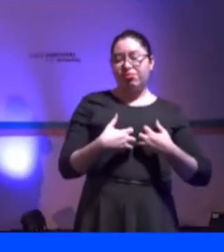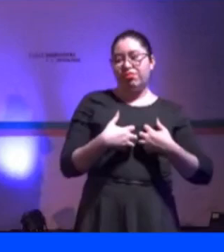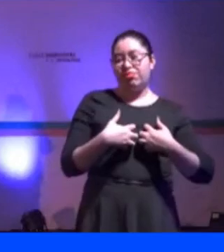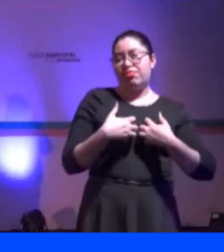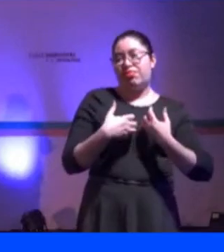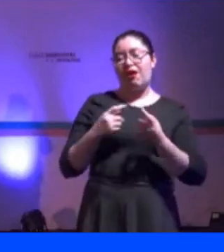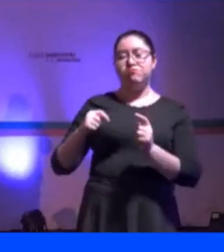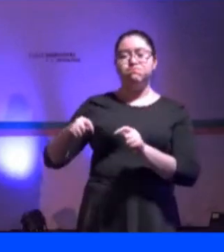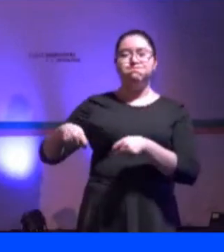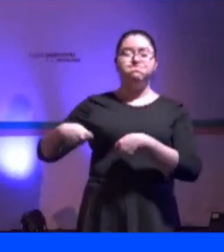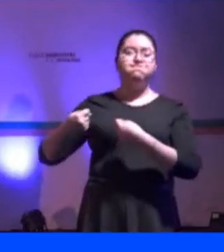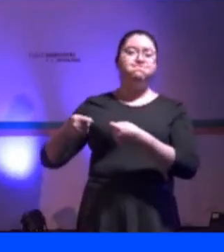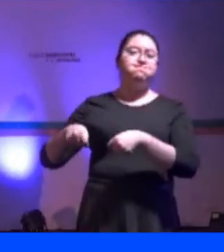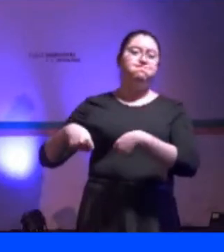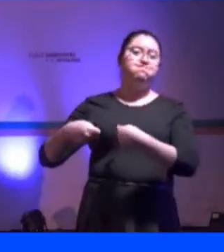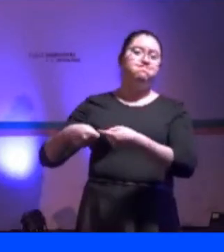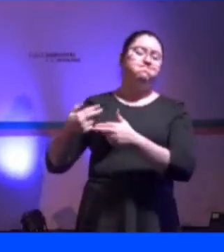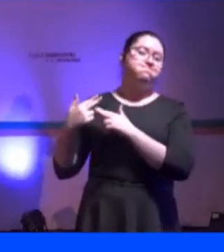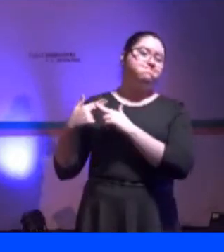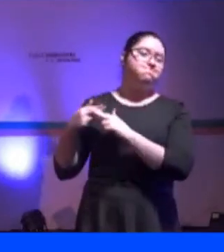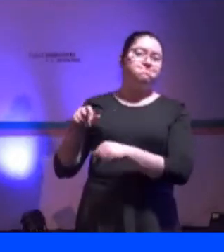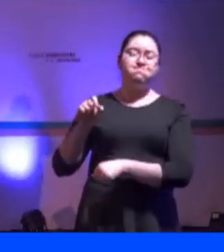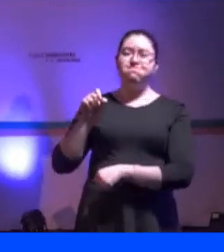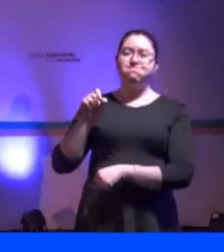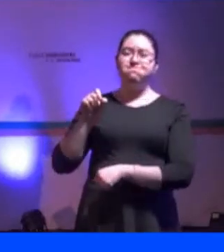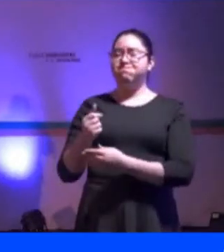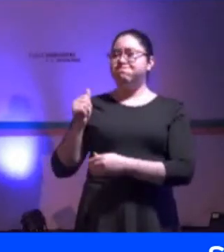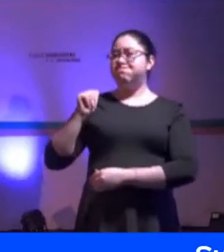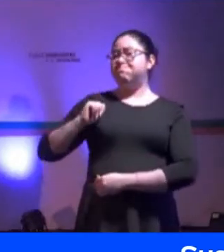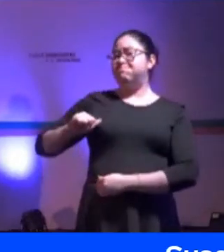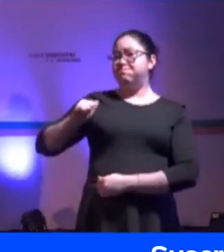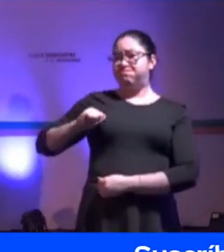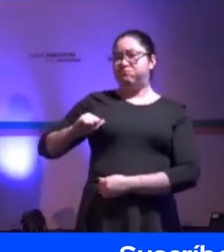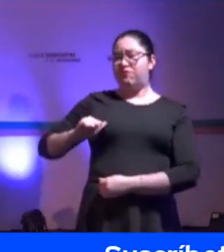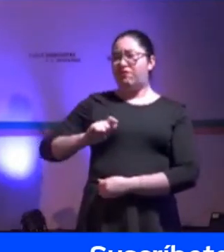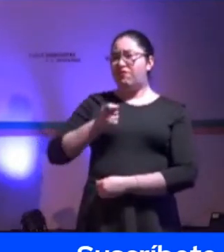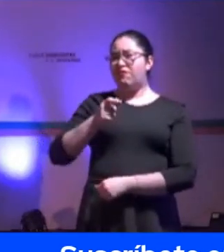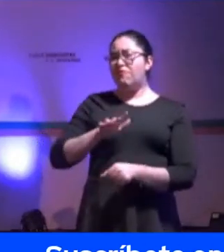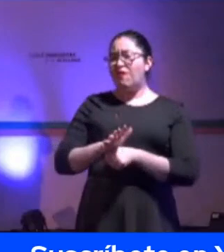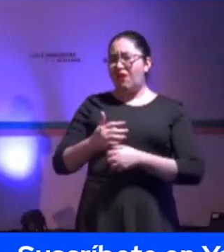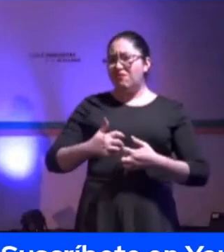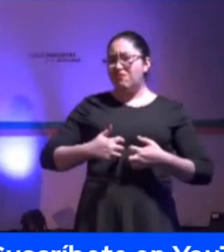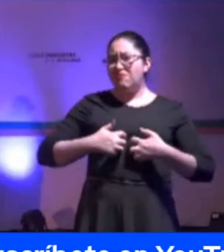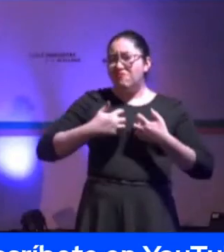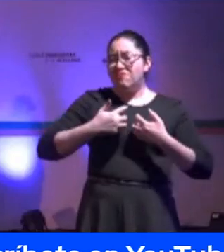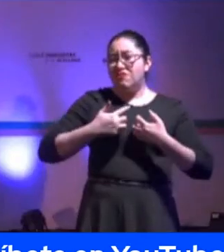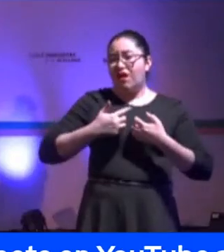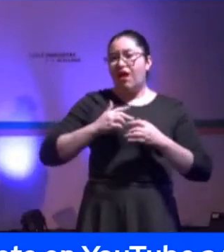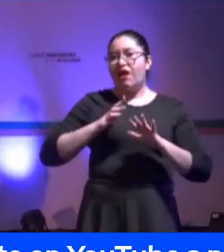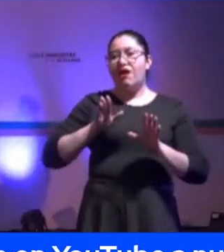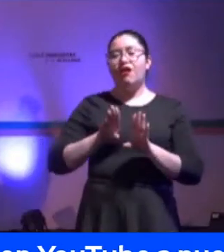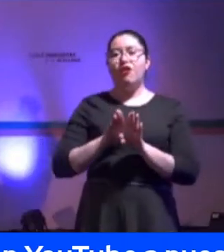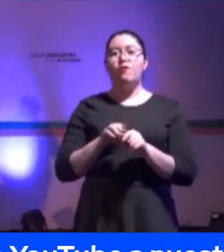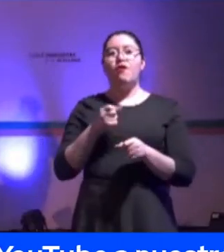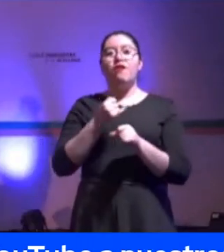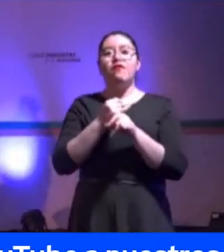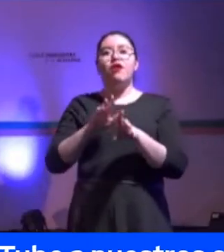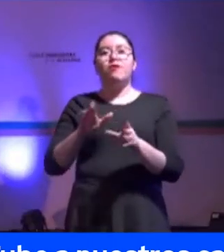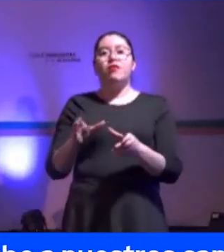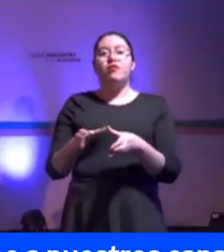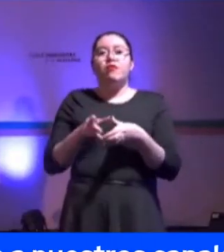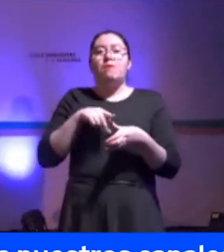prensa, pues digamos, de antaño, es que ya no tienen cercado la